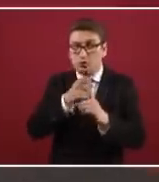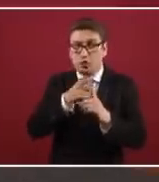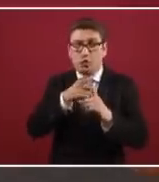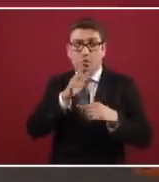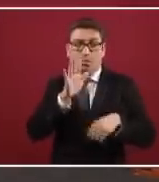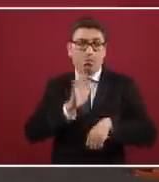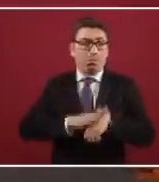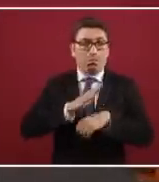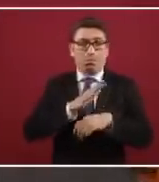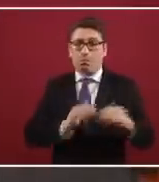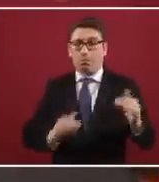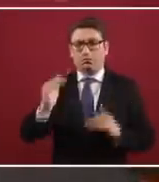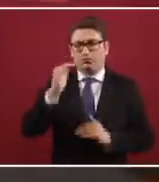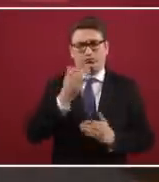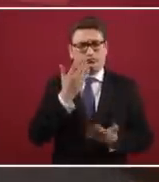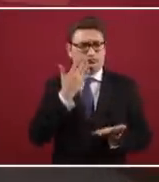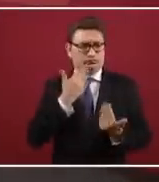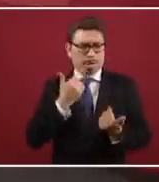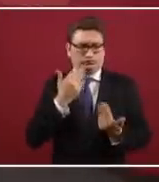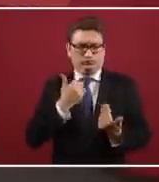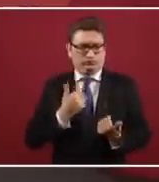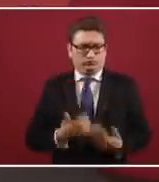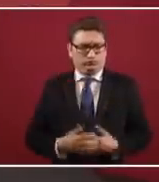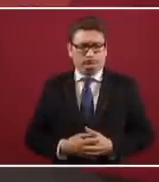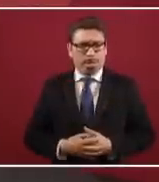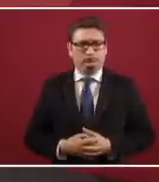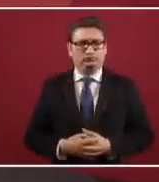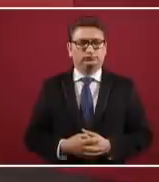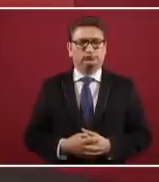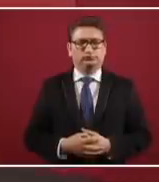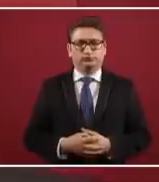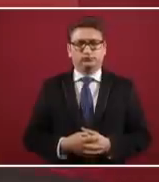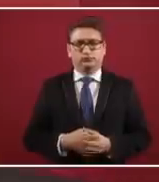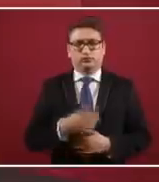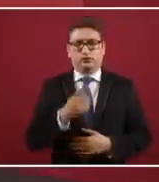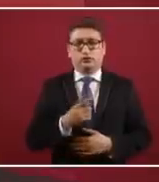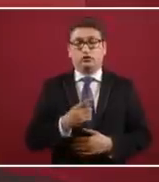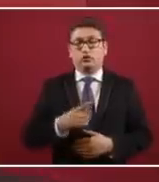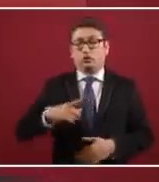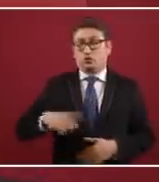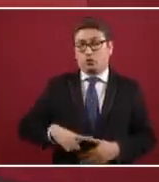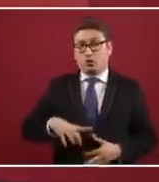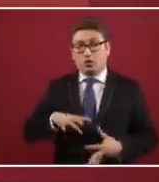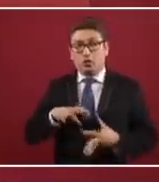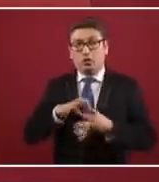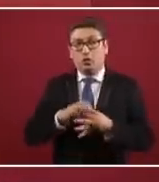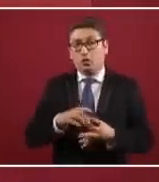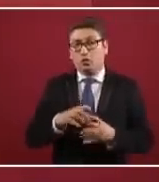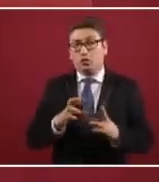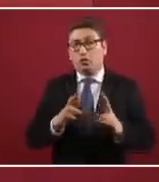predominante, una religión del Estado.